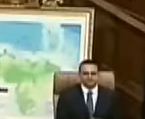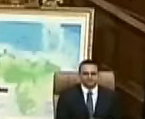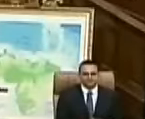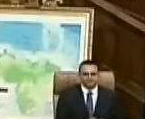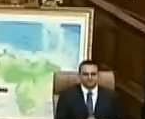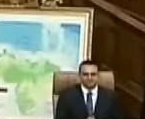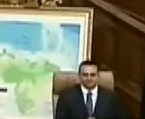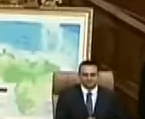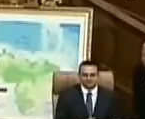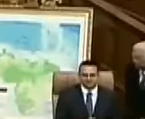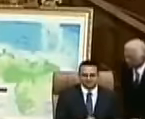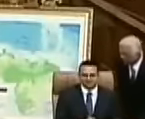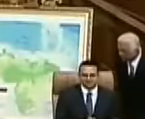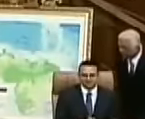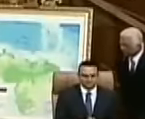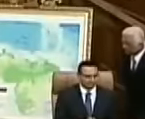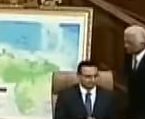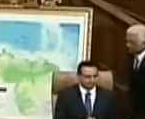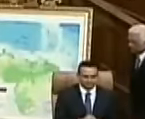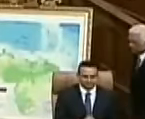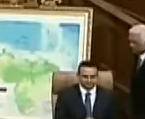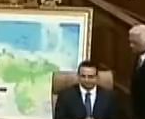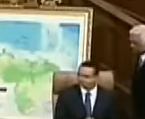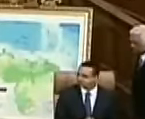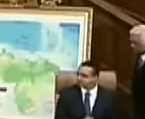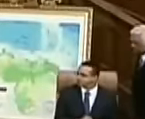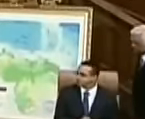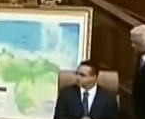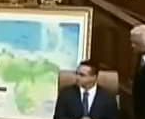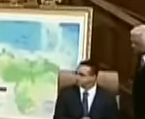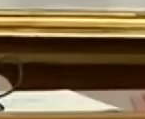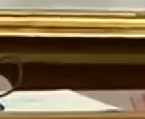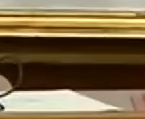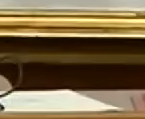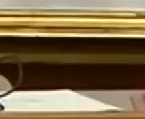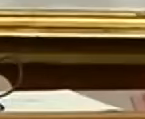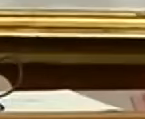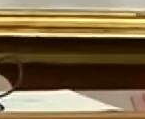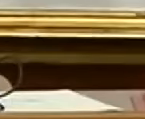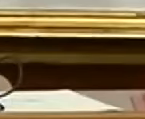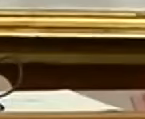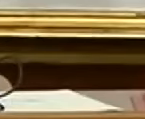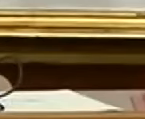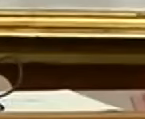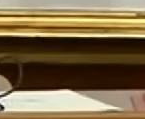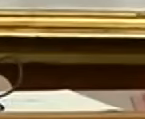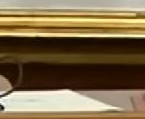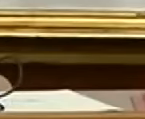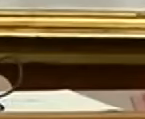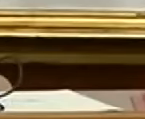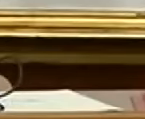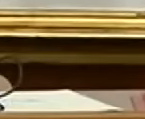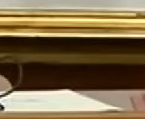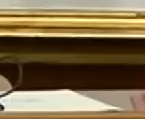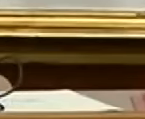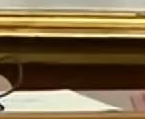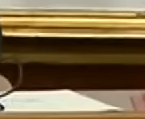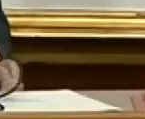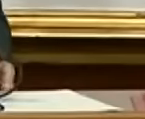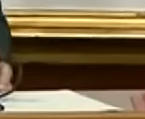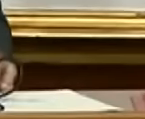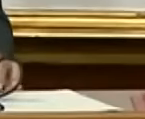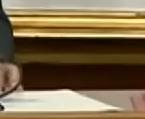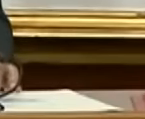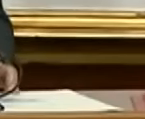diputado Pedro Infante y la diputada América Pérez. También han sido ratificados en sus cargos secretario y subsecretario del Parlamento